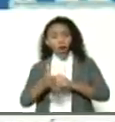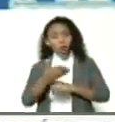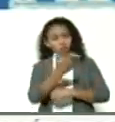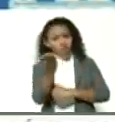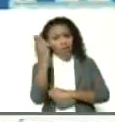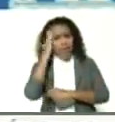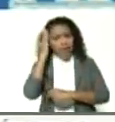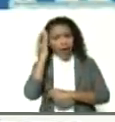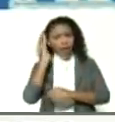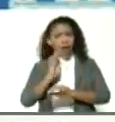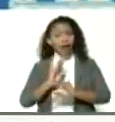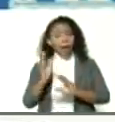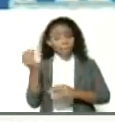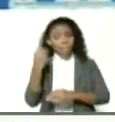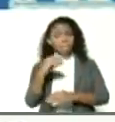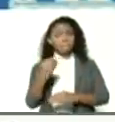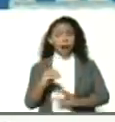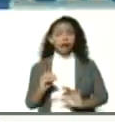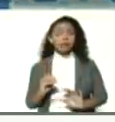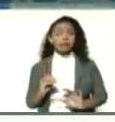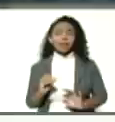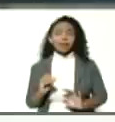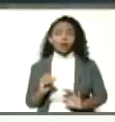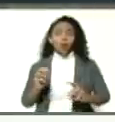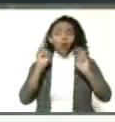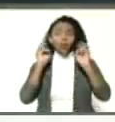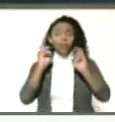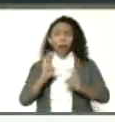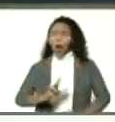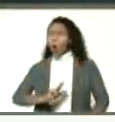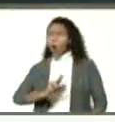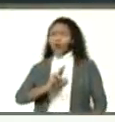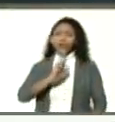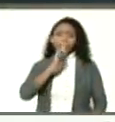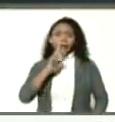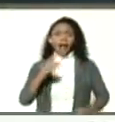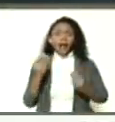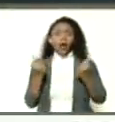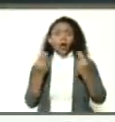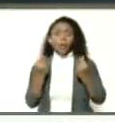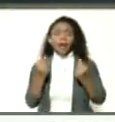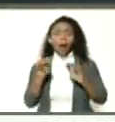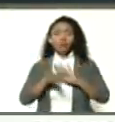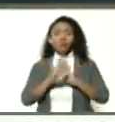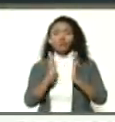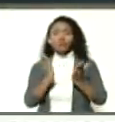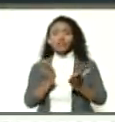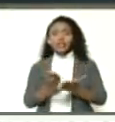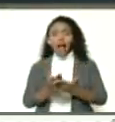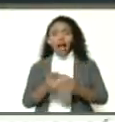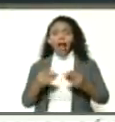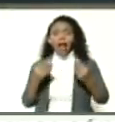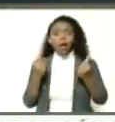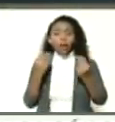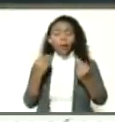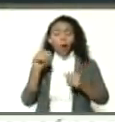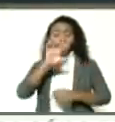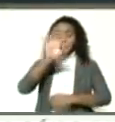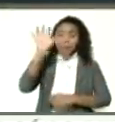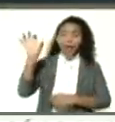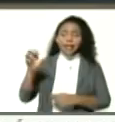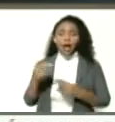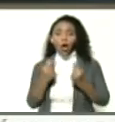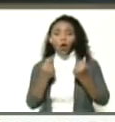saben, ha tenido además un efecto terrible sobre la economía mundial, sobre la economía de los países, donde la